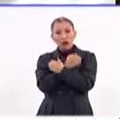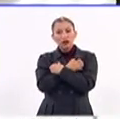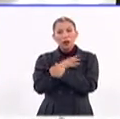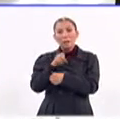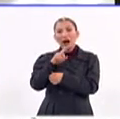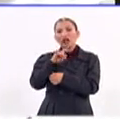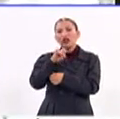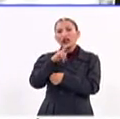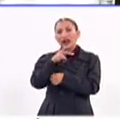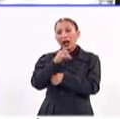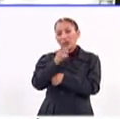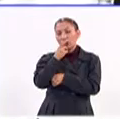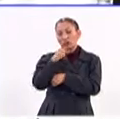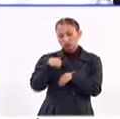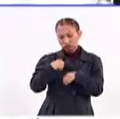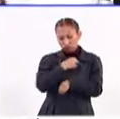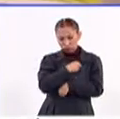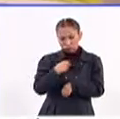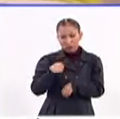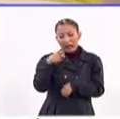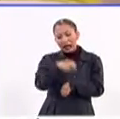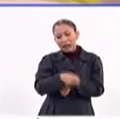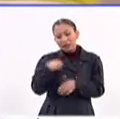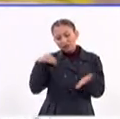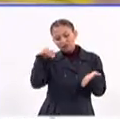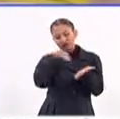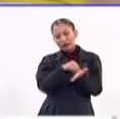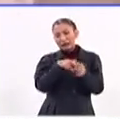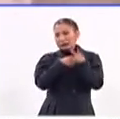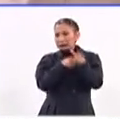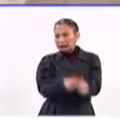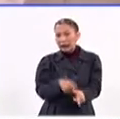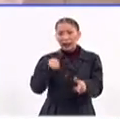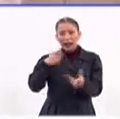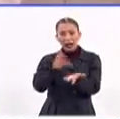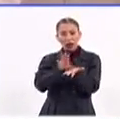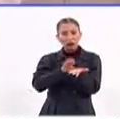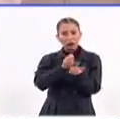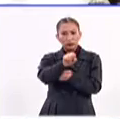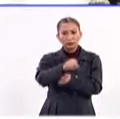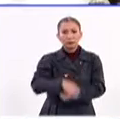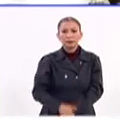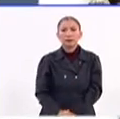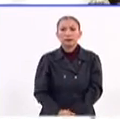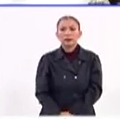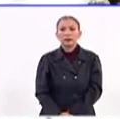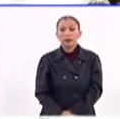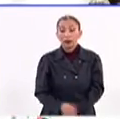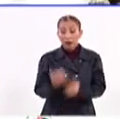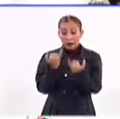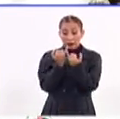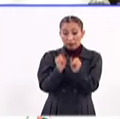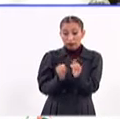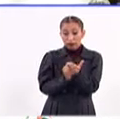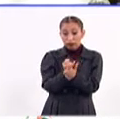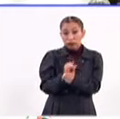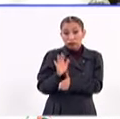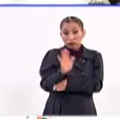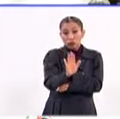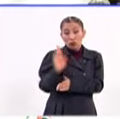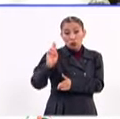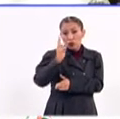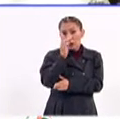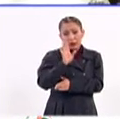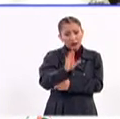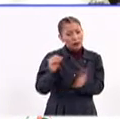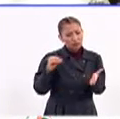diputado Mario Delgado asumió el compromiso de que este precepto se mantenga en la Carta Magna. De que la autonomía universitaria se